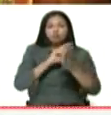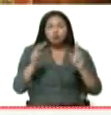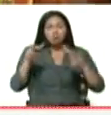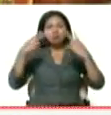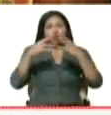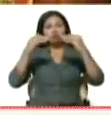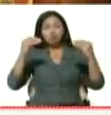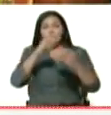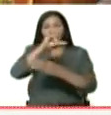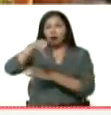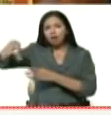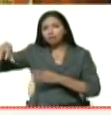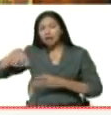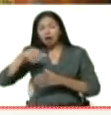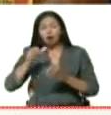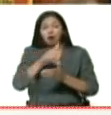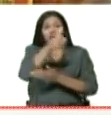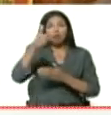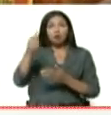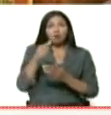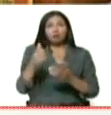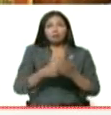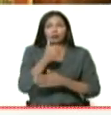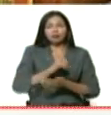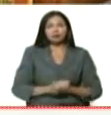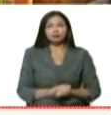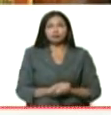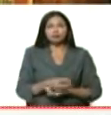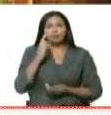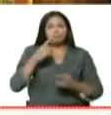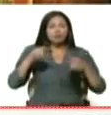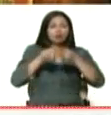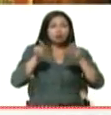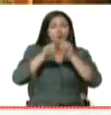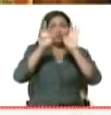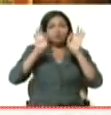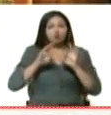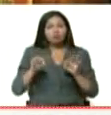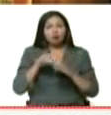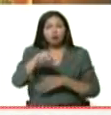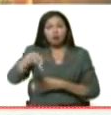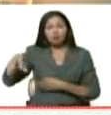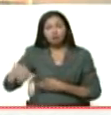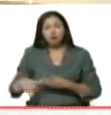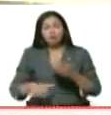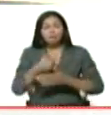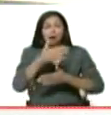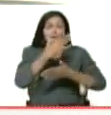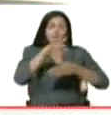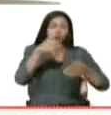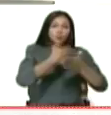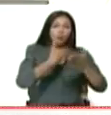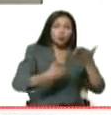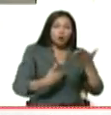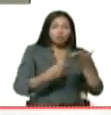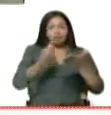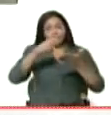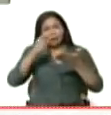todos los estados del país, escuchando de todos los estados sus propuestas, tomando